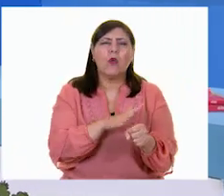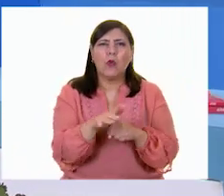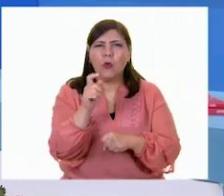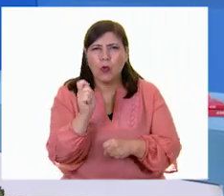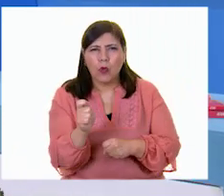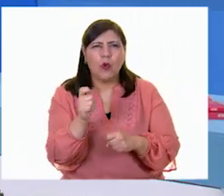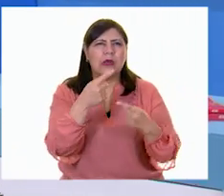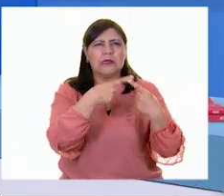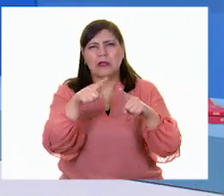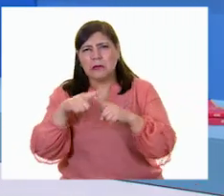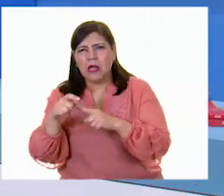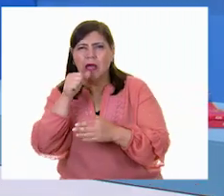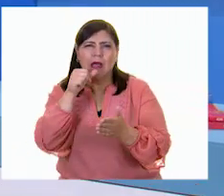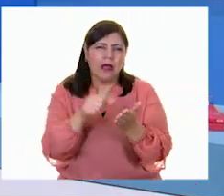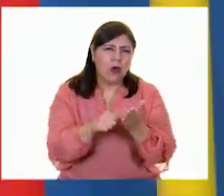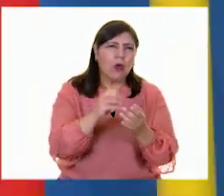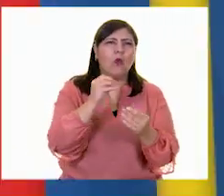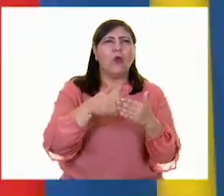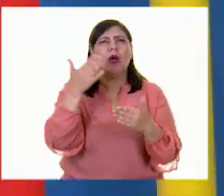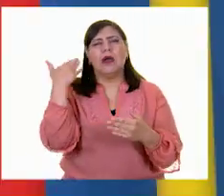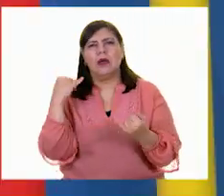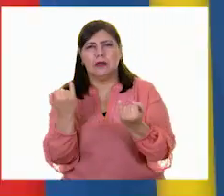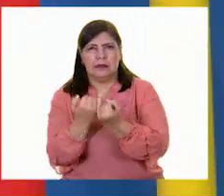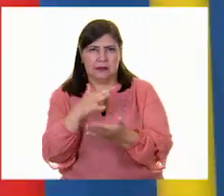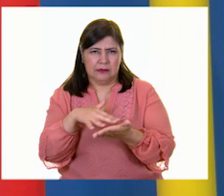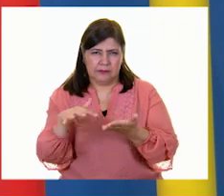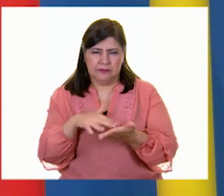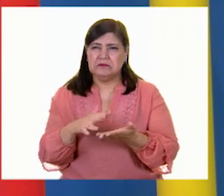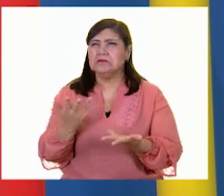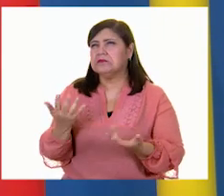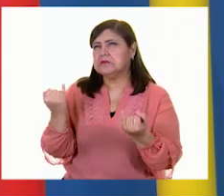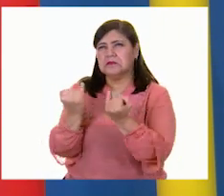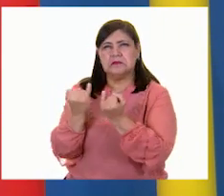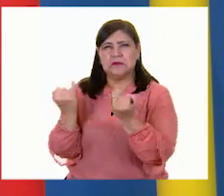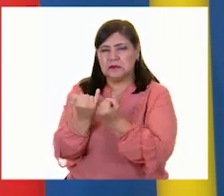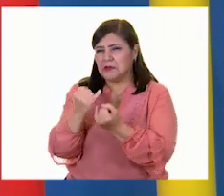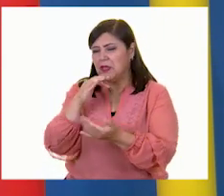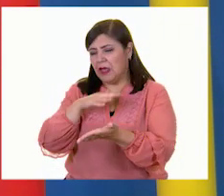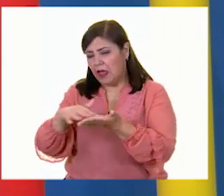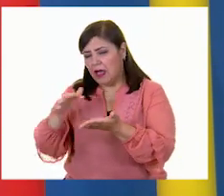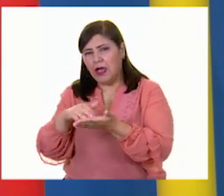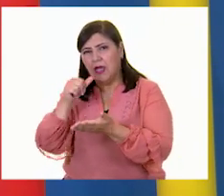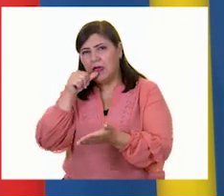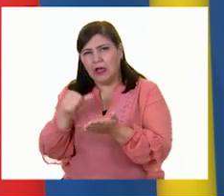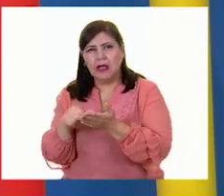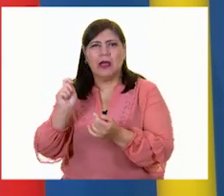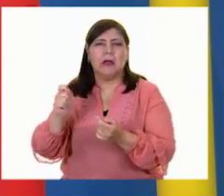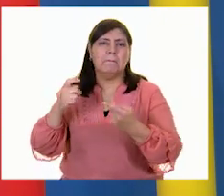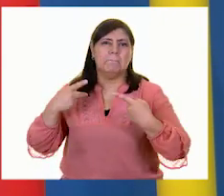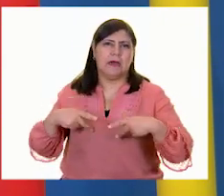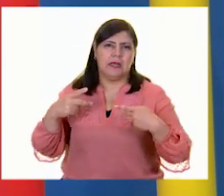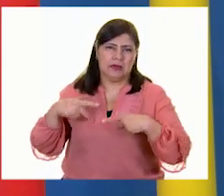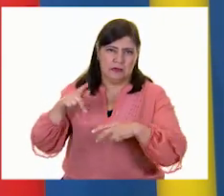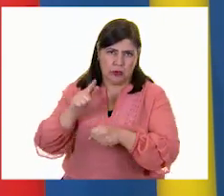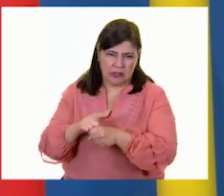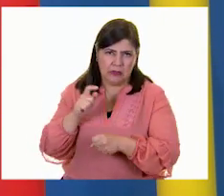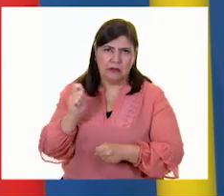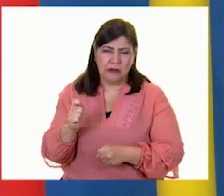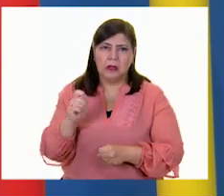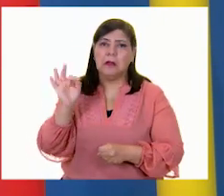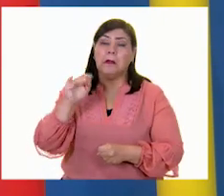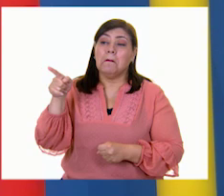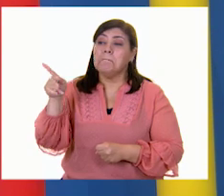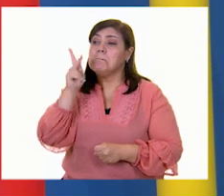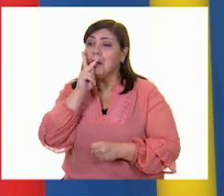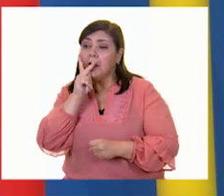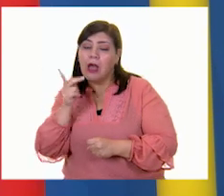las que leímos antes? Pues igual que en las otras cartas, Gaby, que leímos, se trata de una personal. En este caso, un padre se le escribió a su hijo